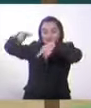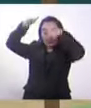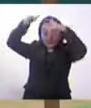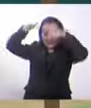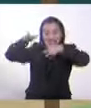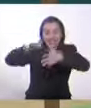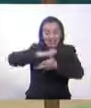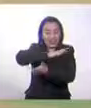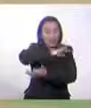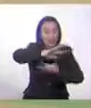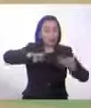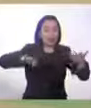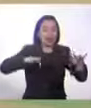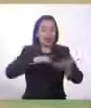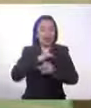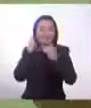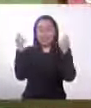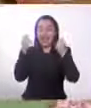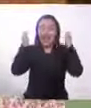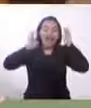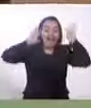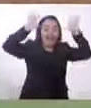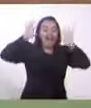festeja. ¡Sí!